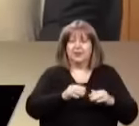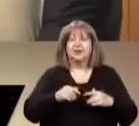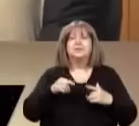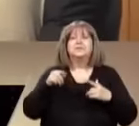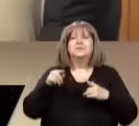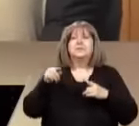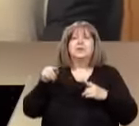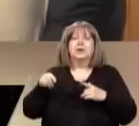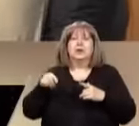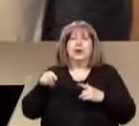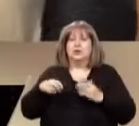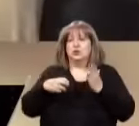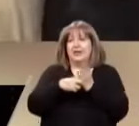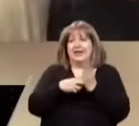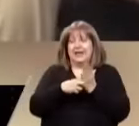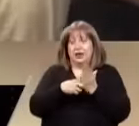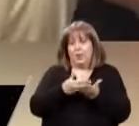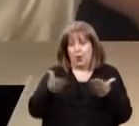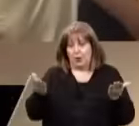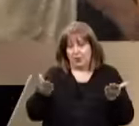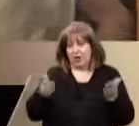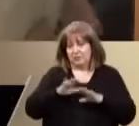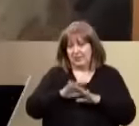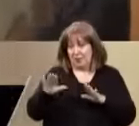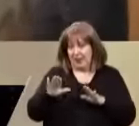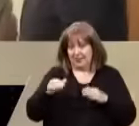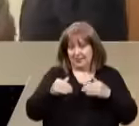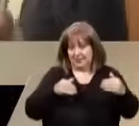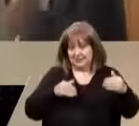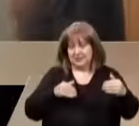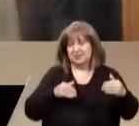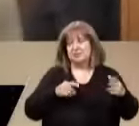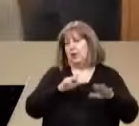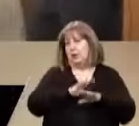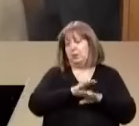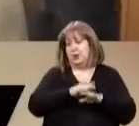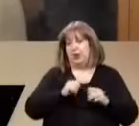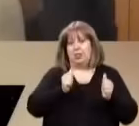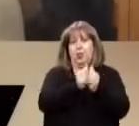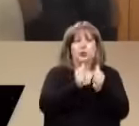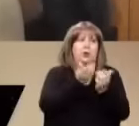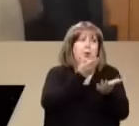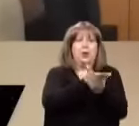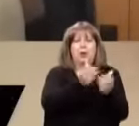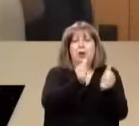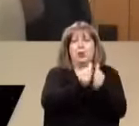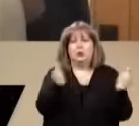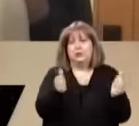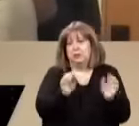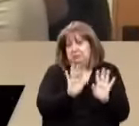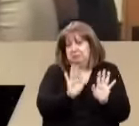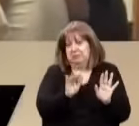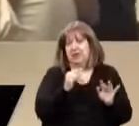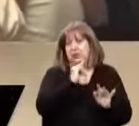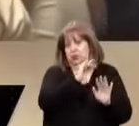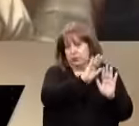femicidio también importante, pero esto sin duda ha tomado una trascendencia notoria, no solamente social, periodística y a nivel